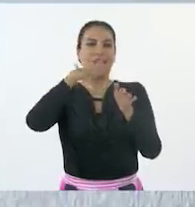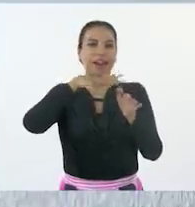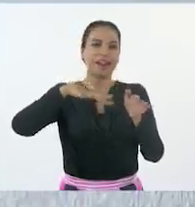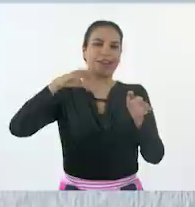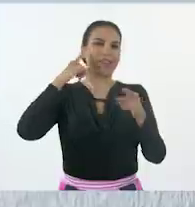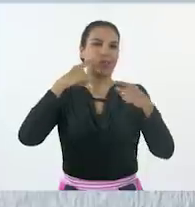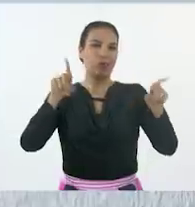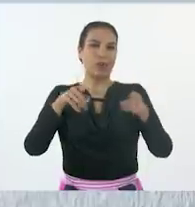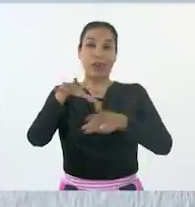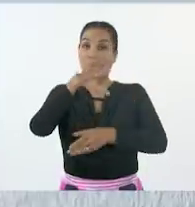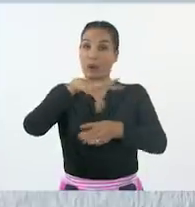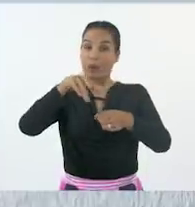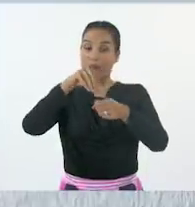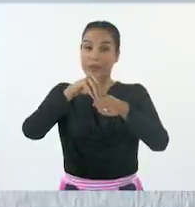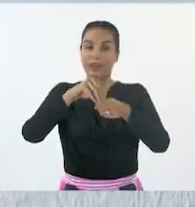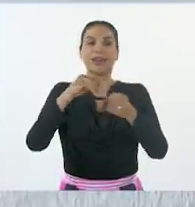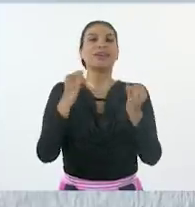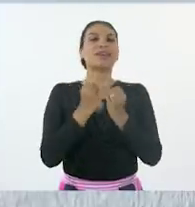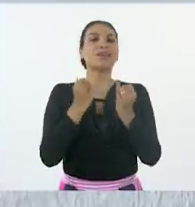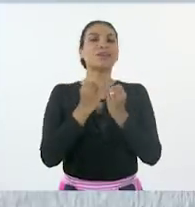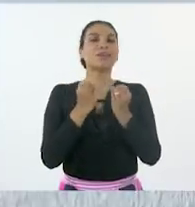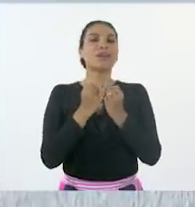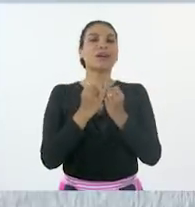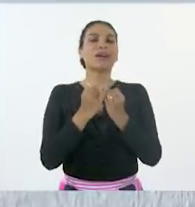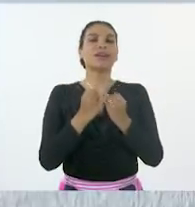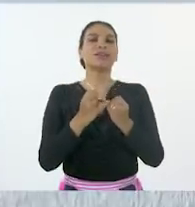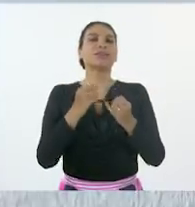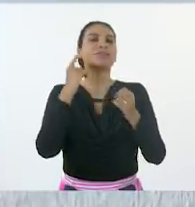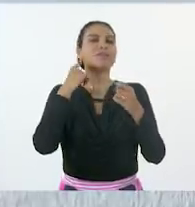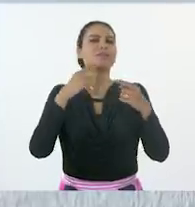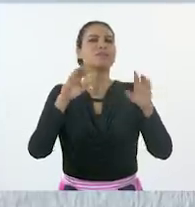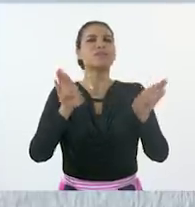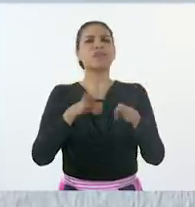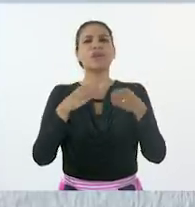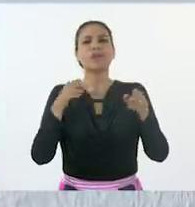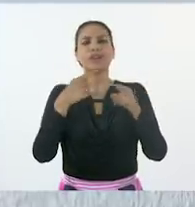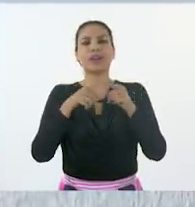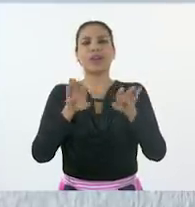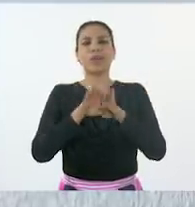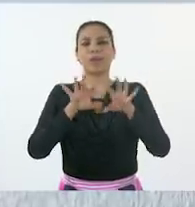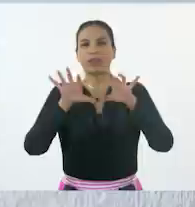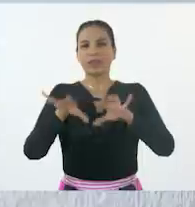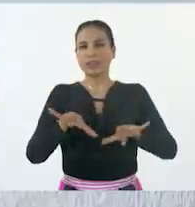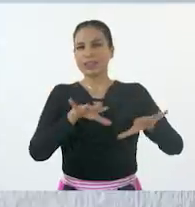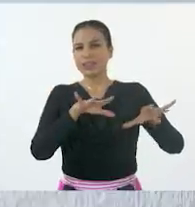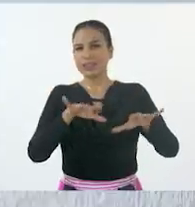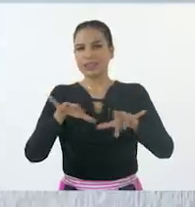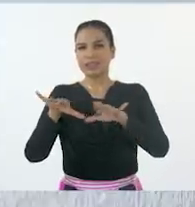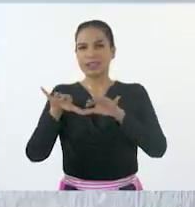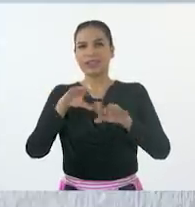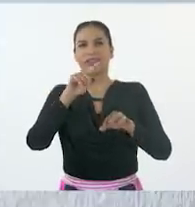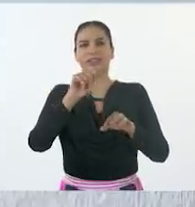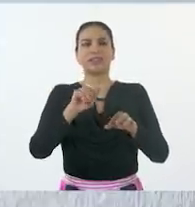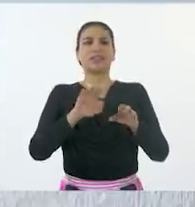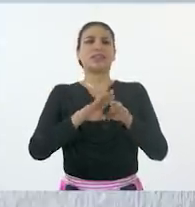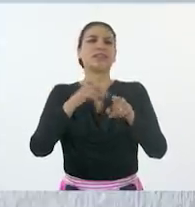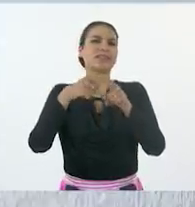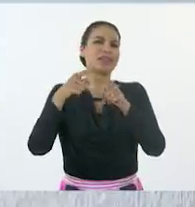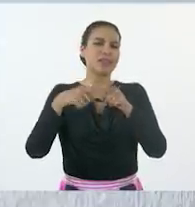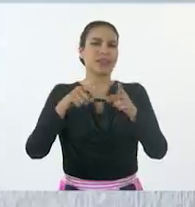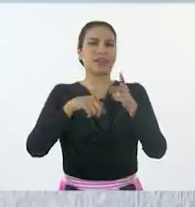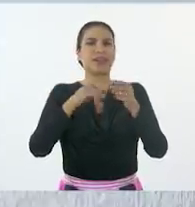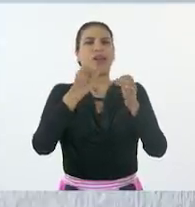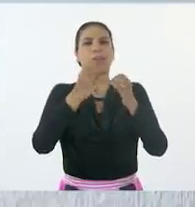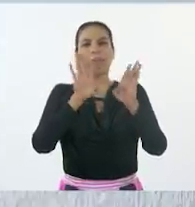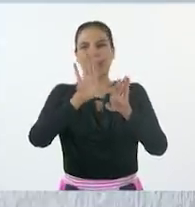la orquesta. También está el área de los instrumentos de teclado, que son como el glockenspiel, el